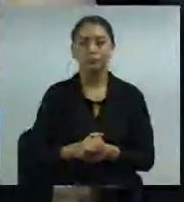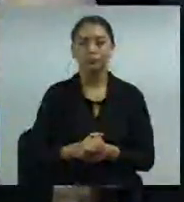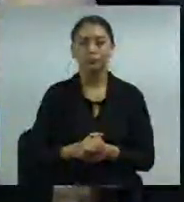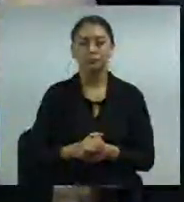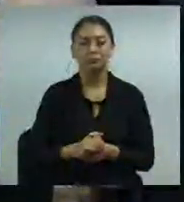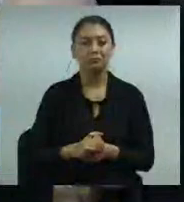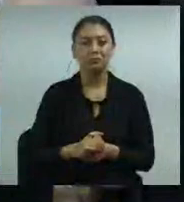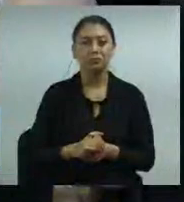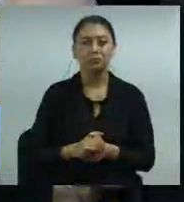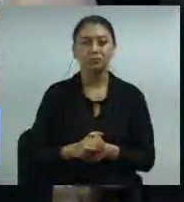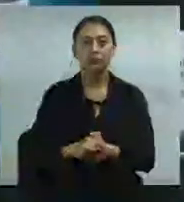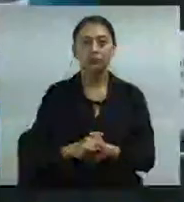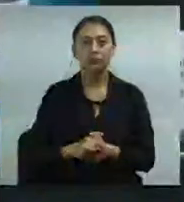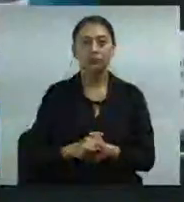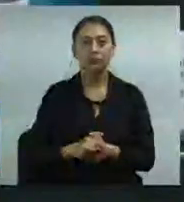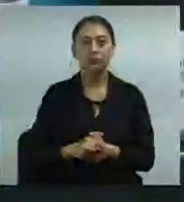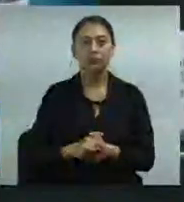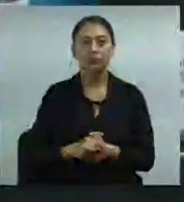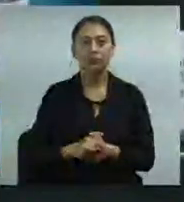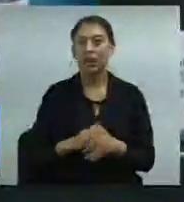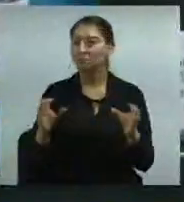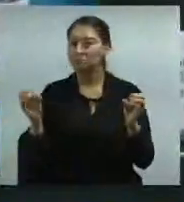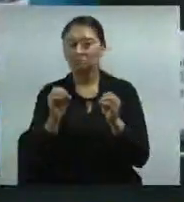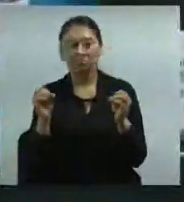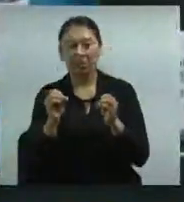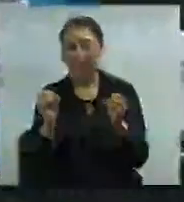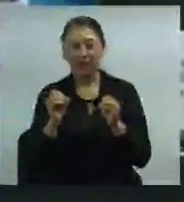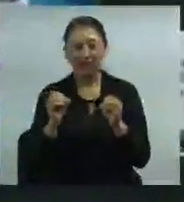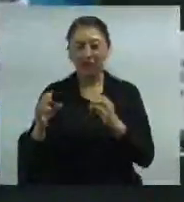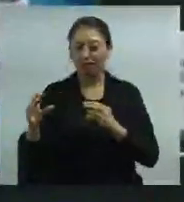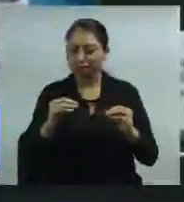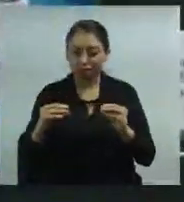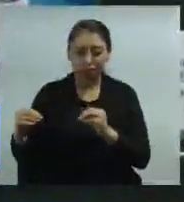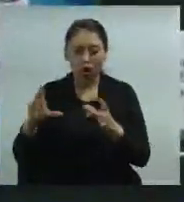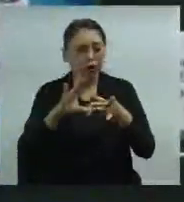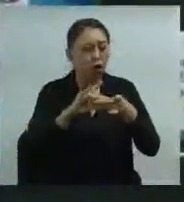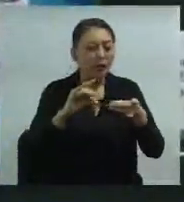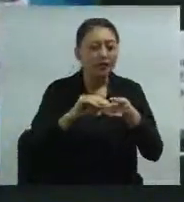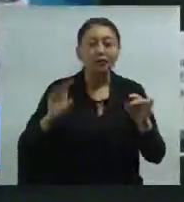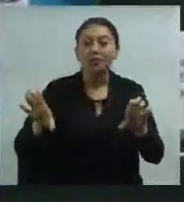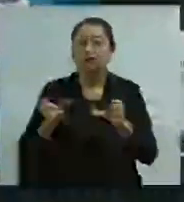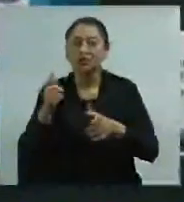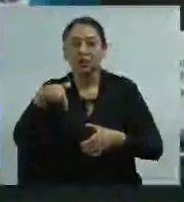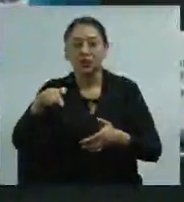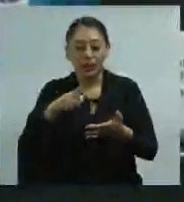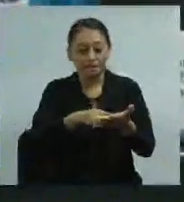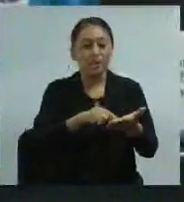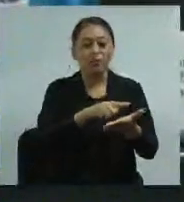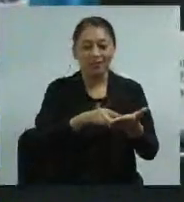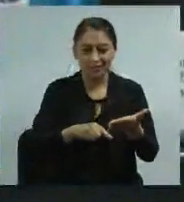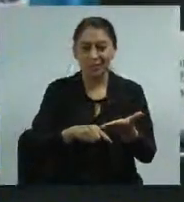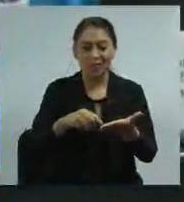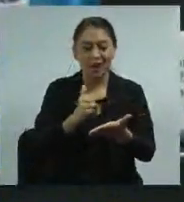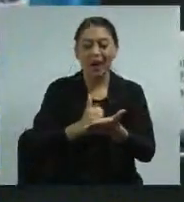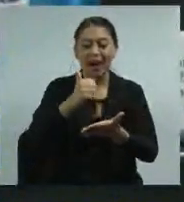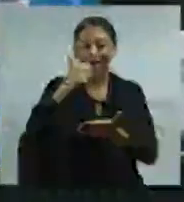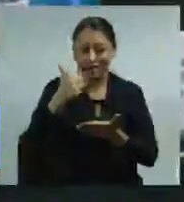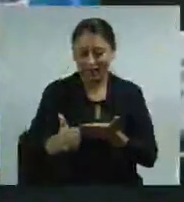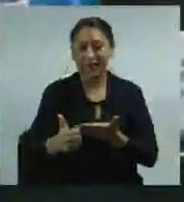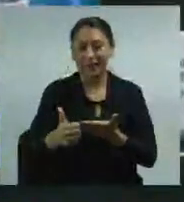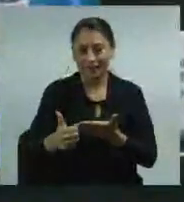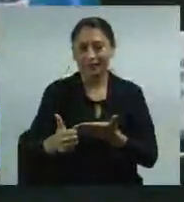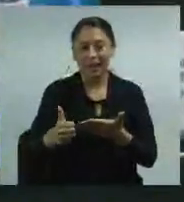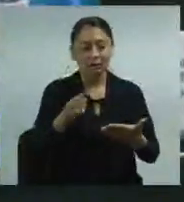En vista que no hay discusión, se somete a votación la orden o la